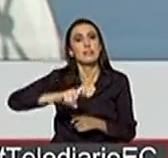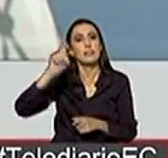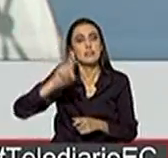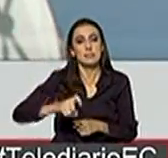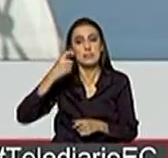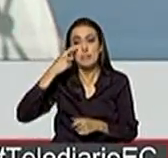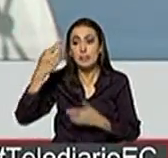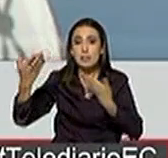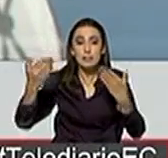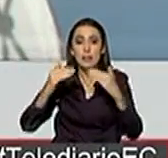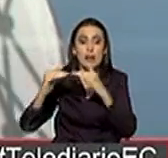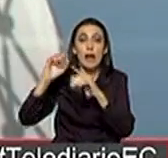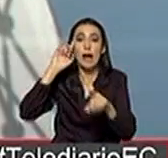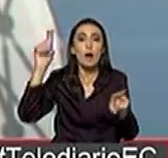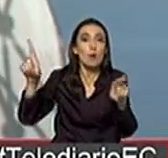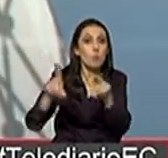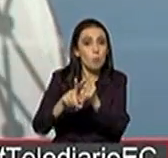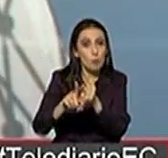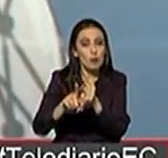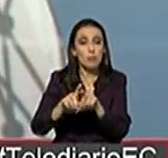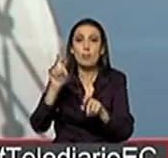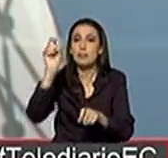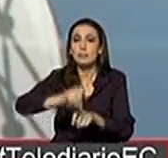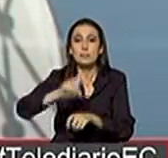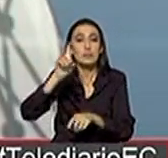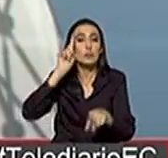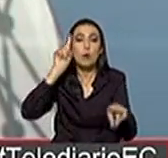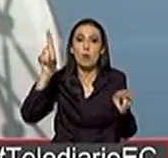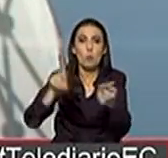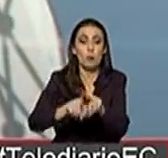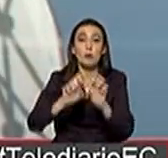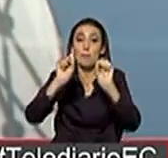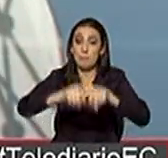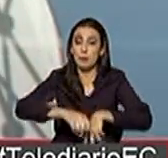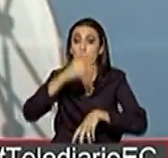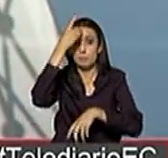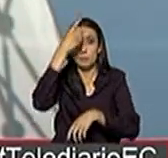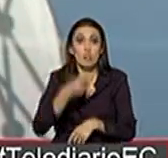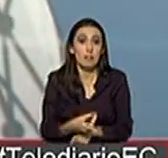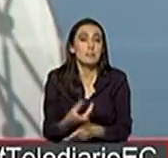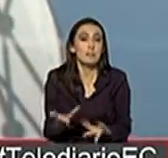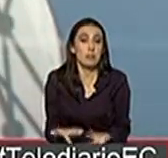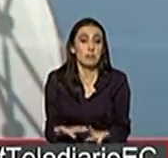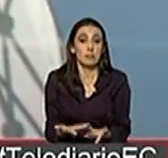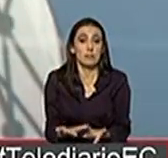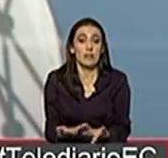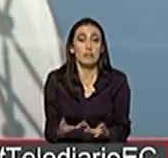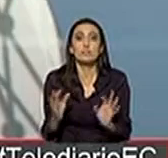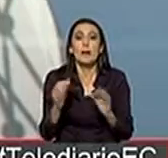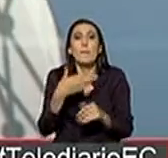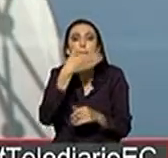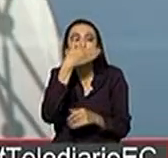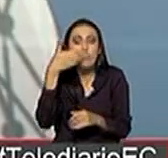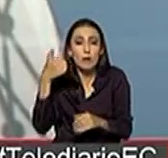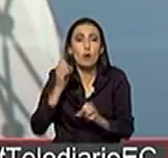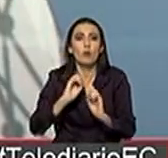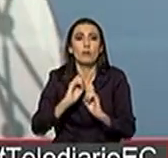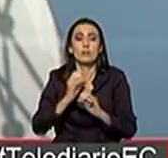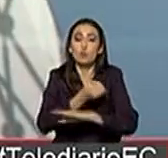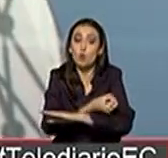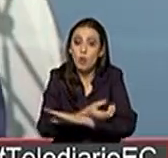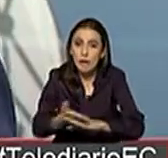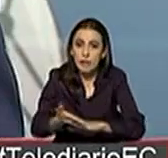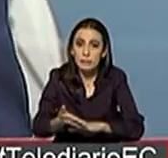ausencia de un gran acuerdo para este tipo de toma de decisiones y por eso lo prudente lo aconsejable era